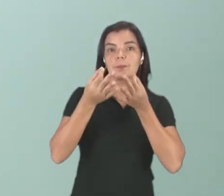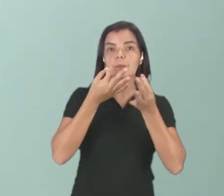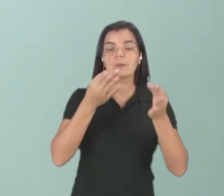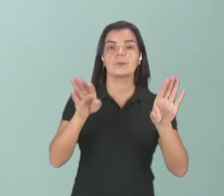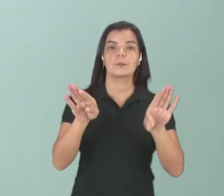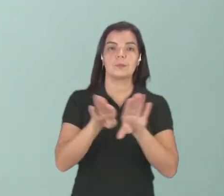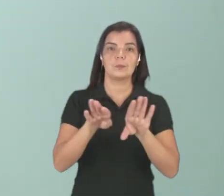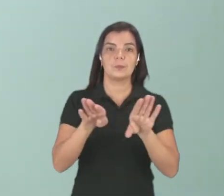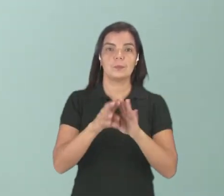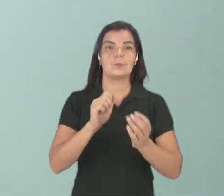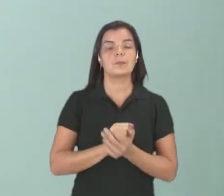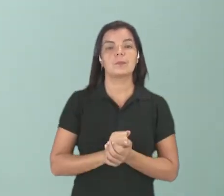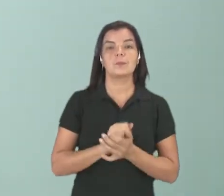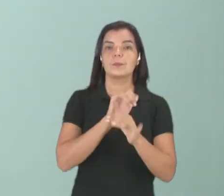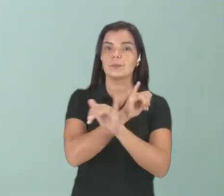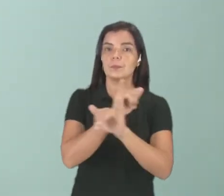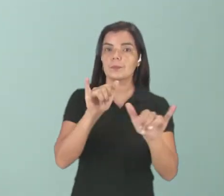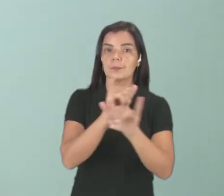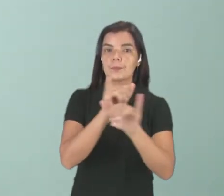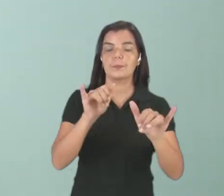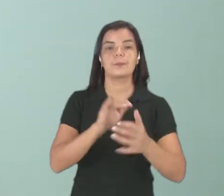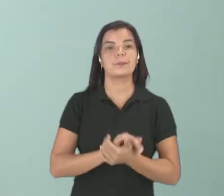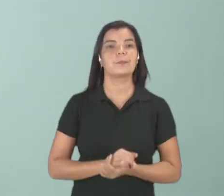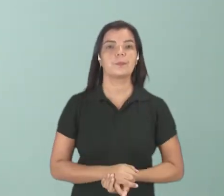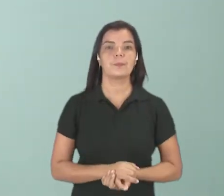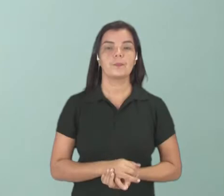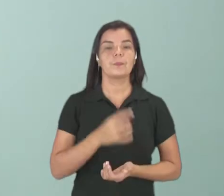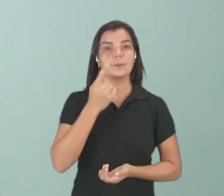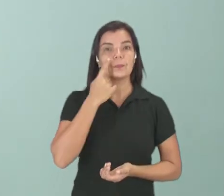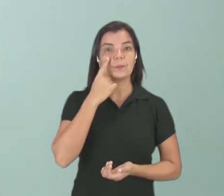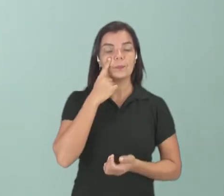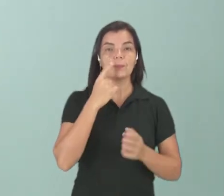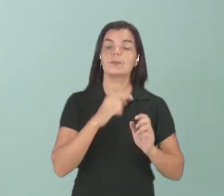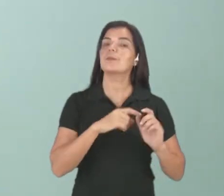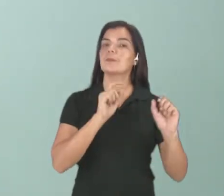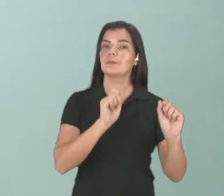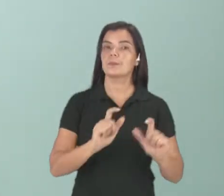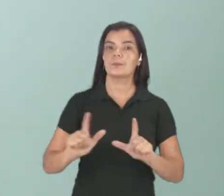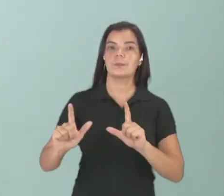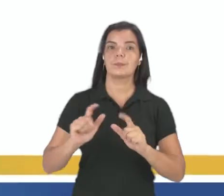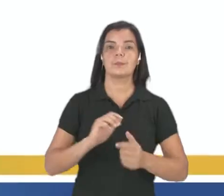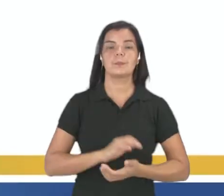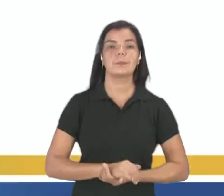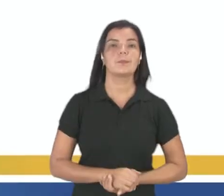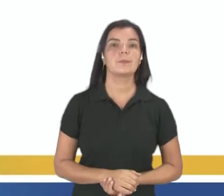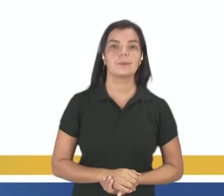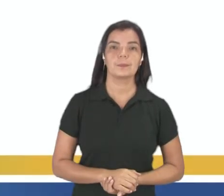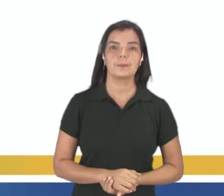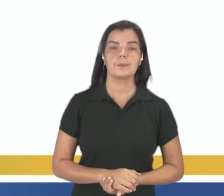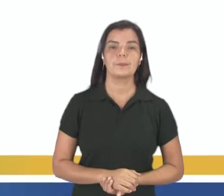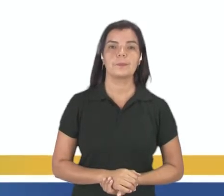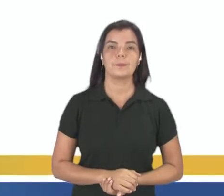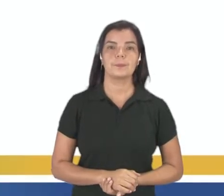argumentativo y tipo informativo, ¿ok? Vamos a pasar para el próximo slide.